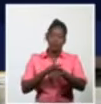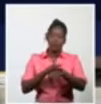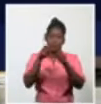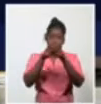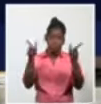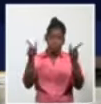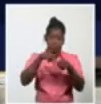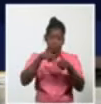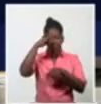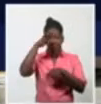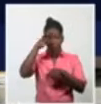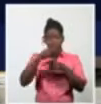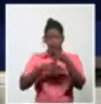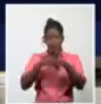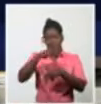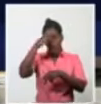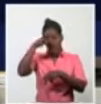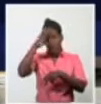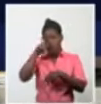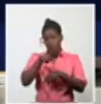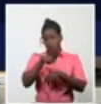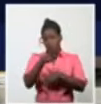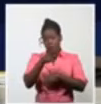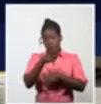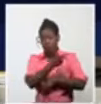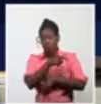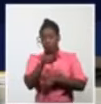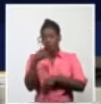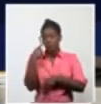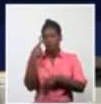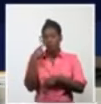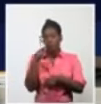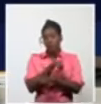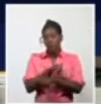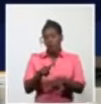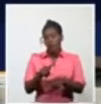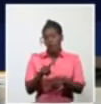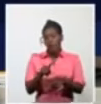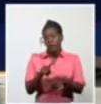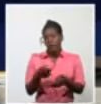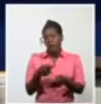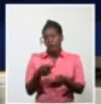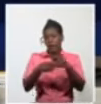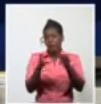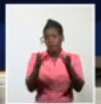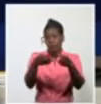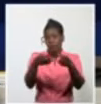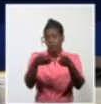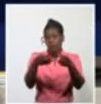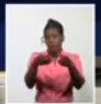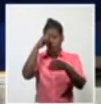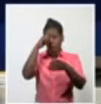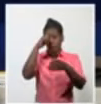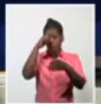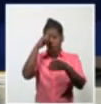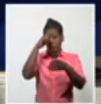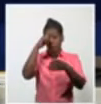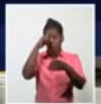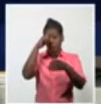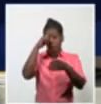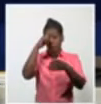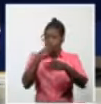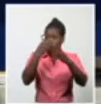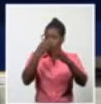producción nacional, pues conocemos cómo son los estudios que ellos realizan, antes de que una vacuna sea